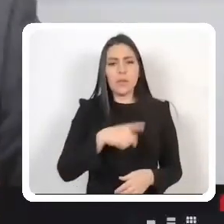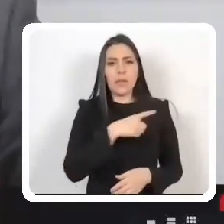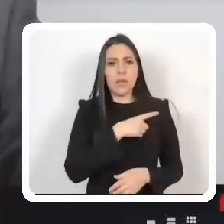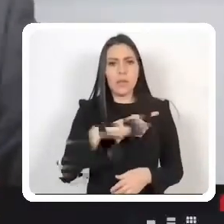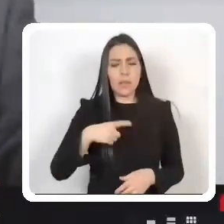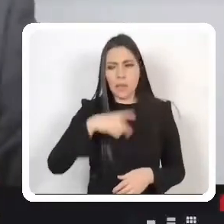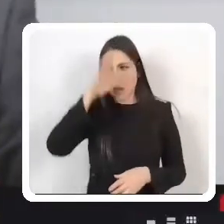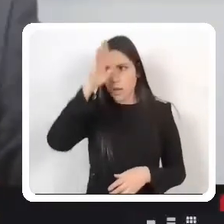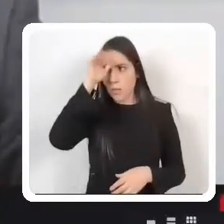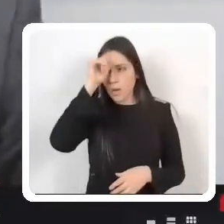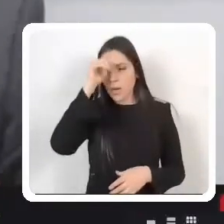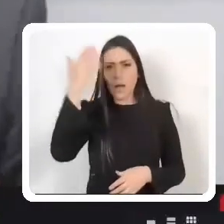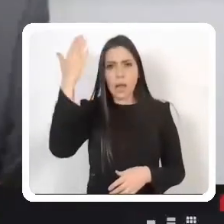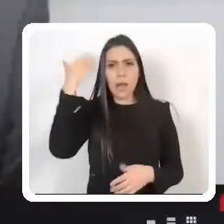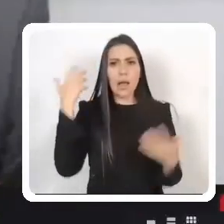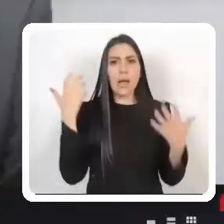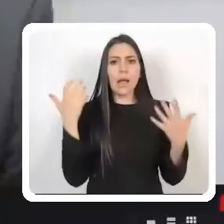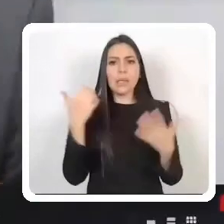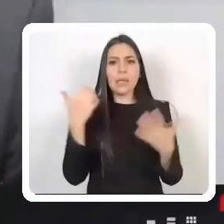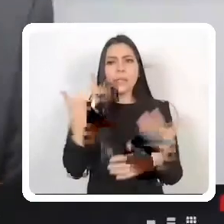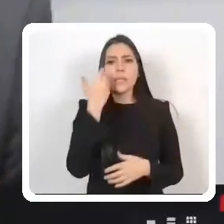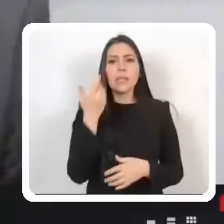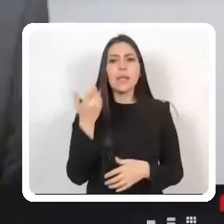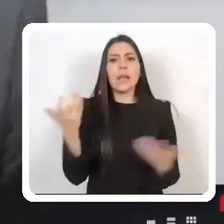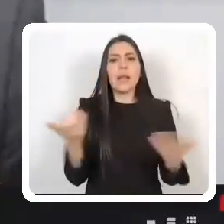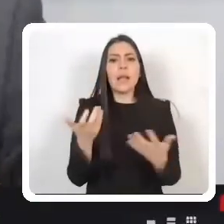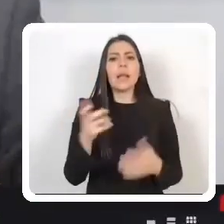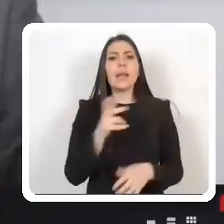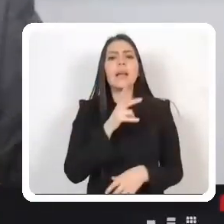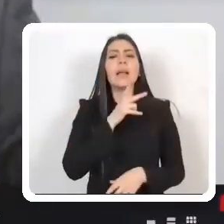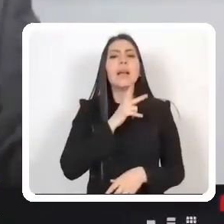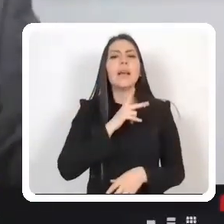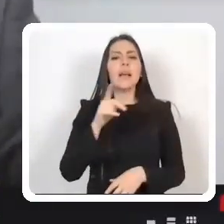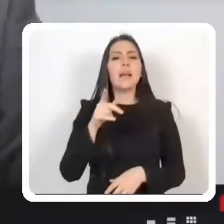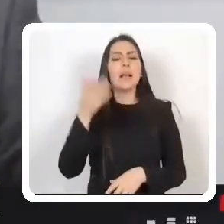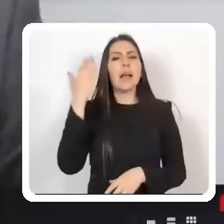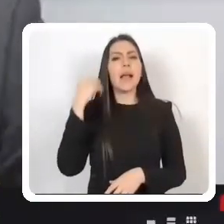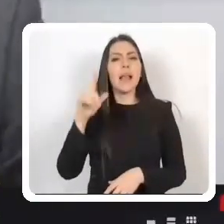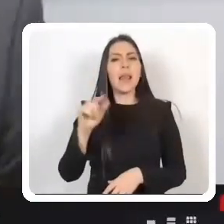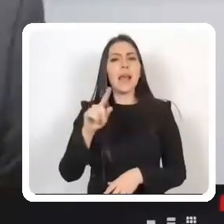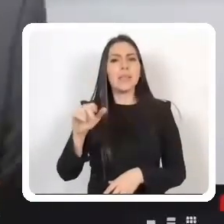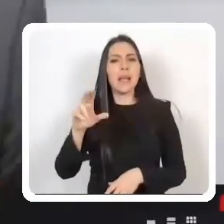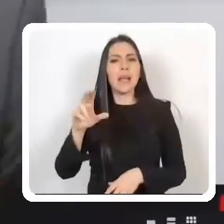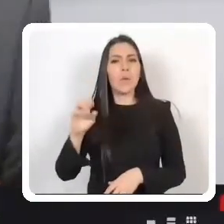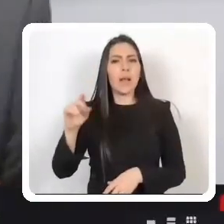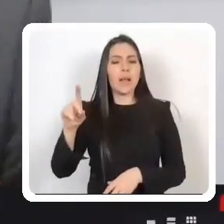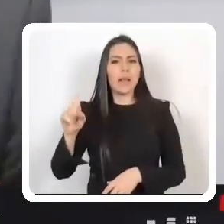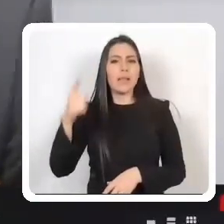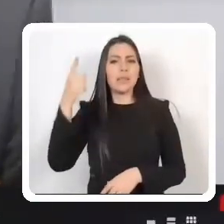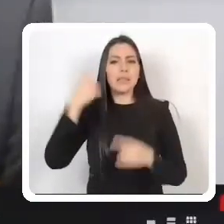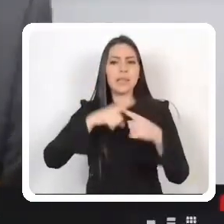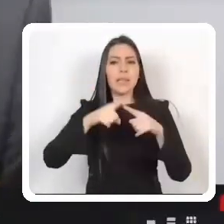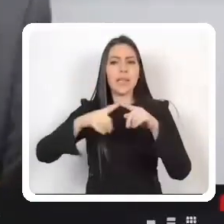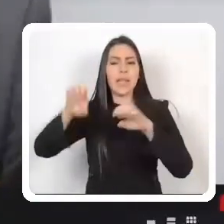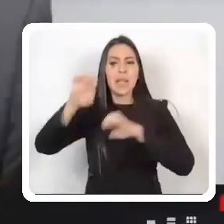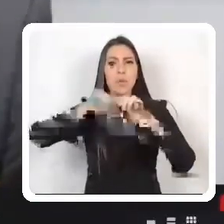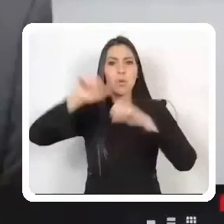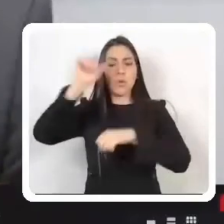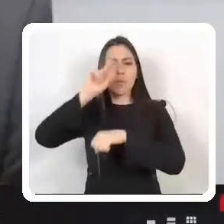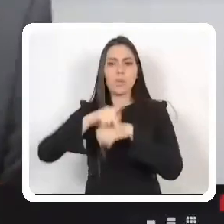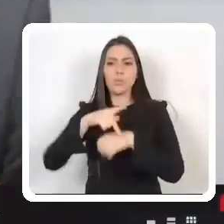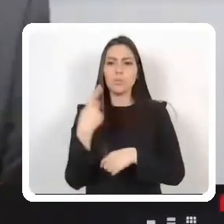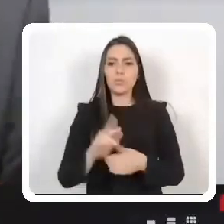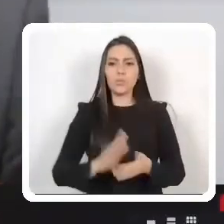general Lázaro Cárdenas al expropiar los bienes de las empresas petroleras extranjeras y al nacionalizar